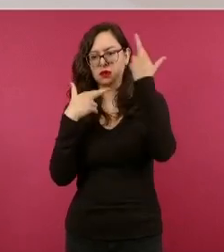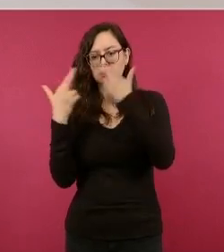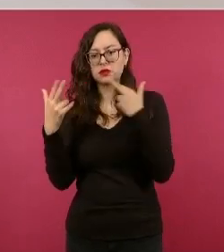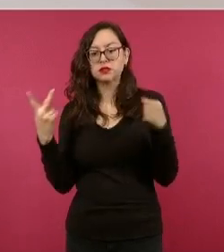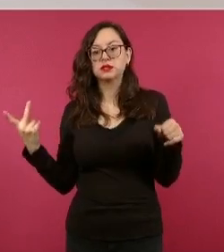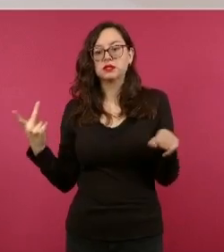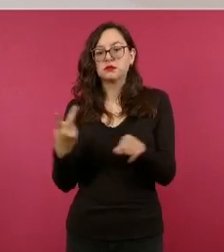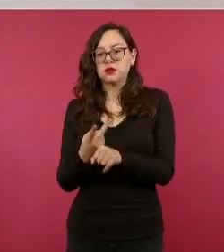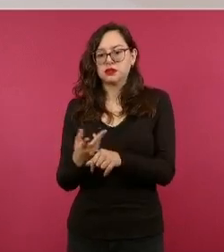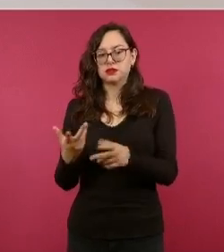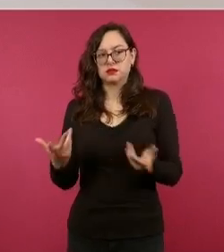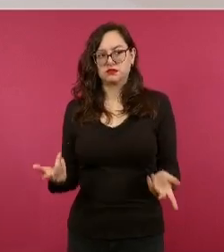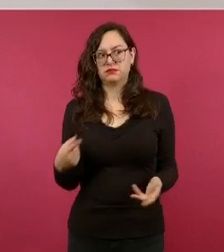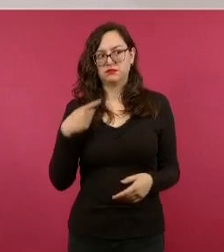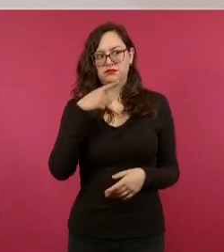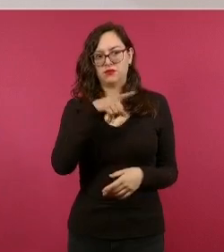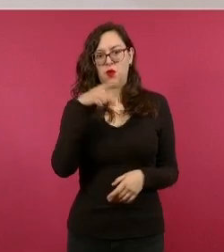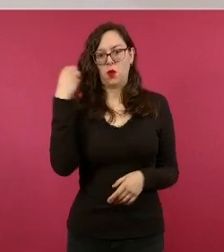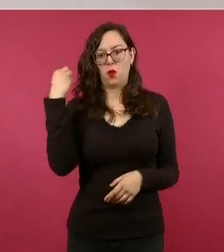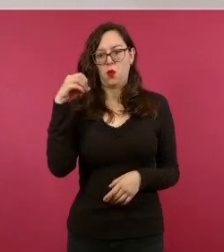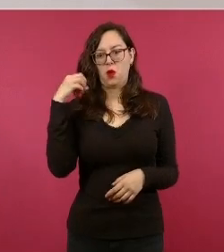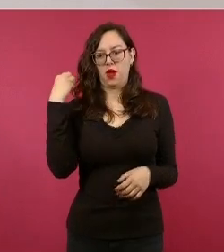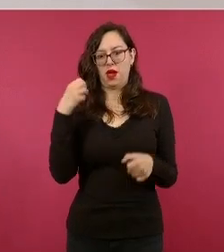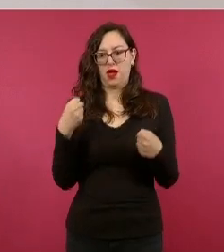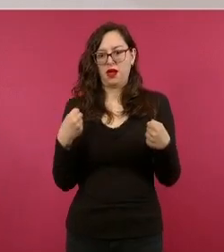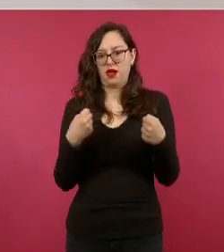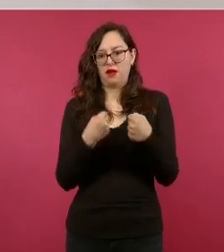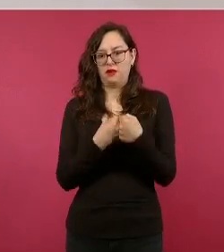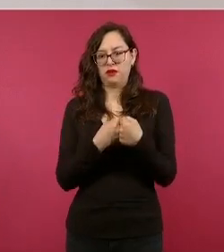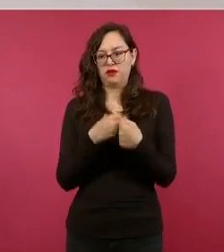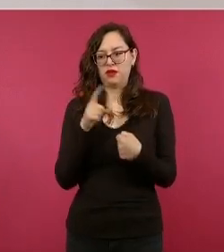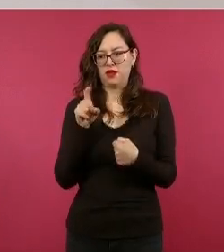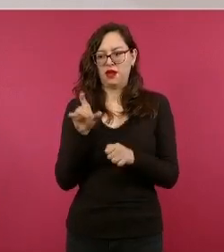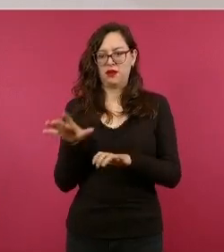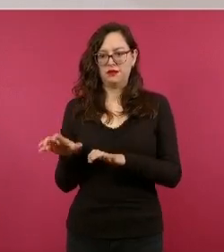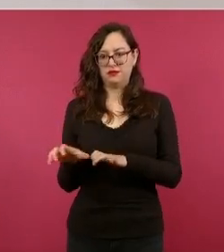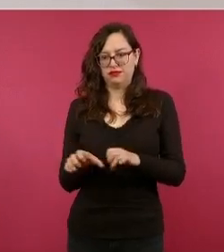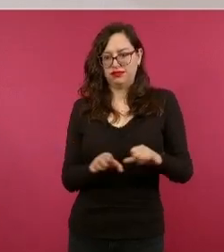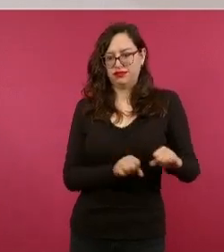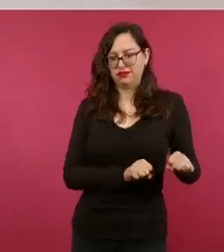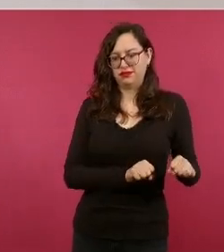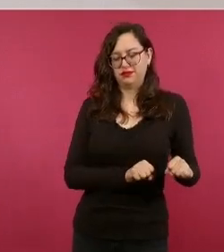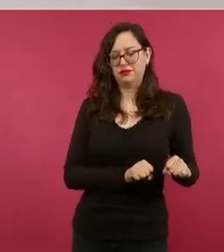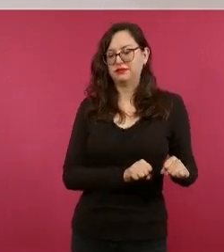del lado de Oaxaca, como lo estás mencionando.